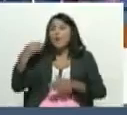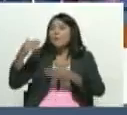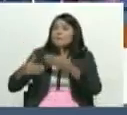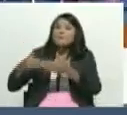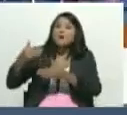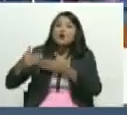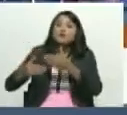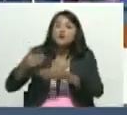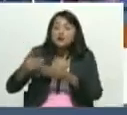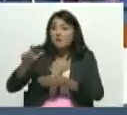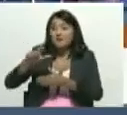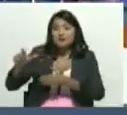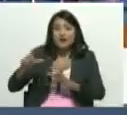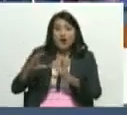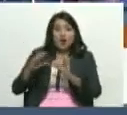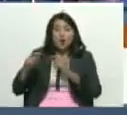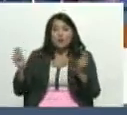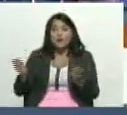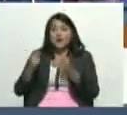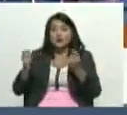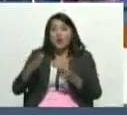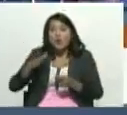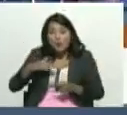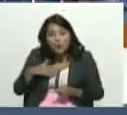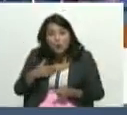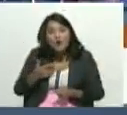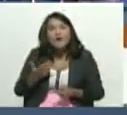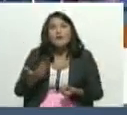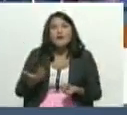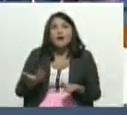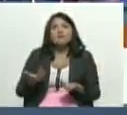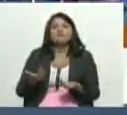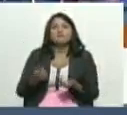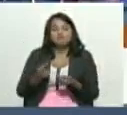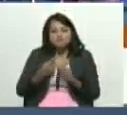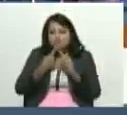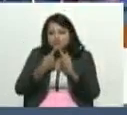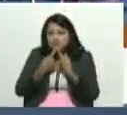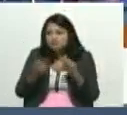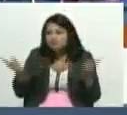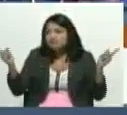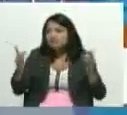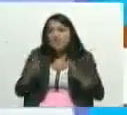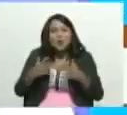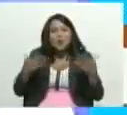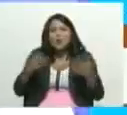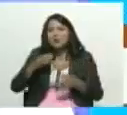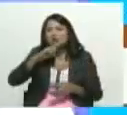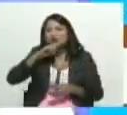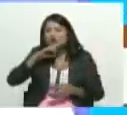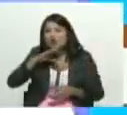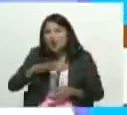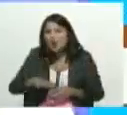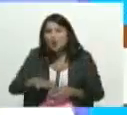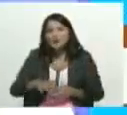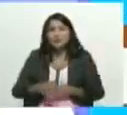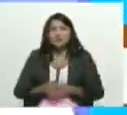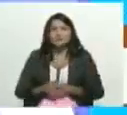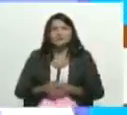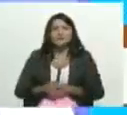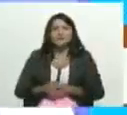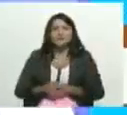el comunicador tenga la capacidad de decir cuál es la historia contar la historia de la memoria épica